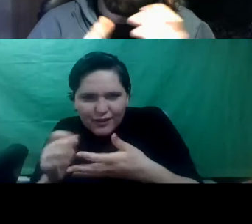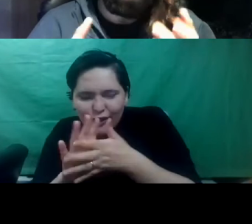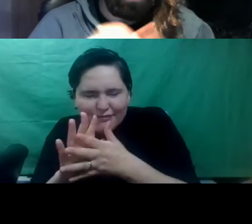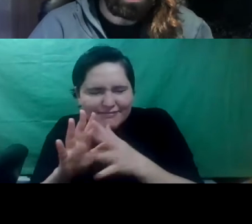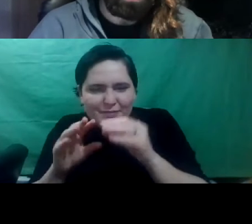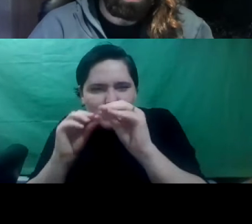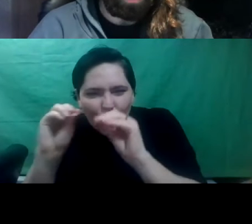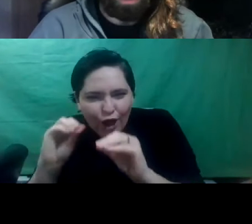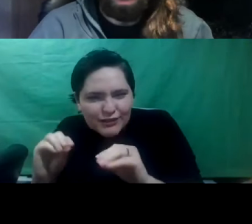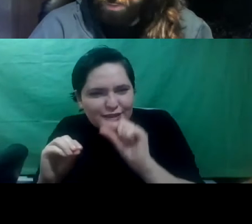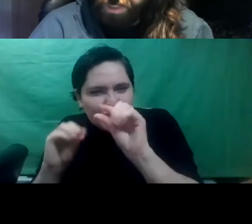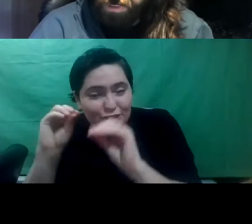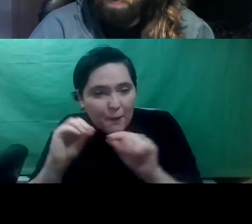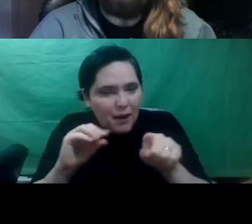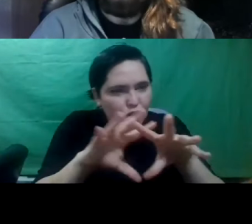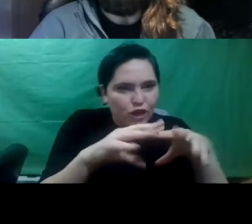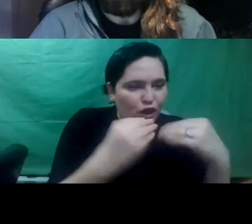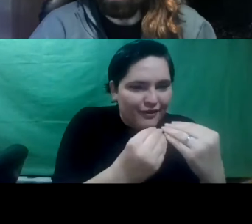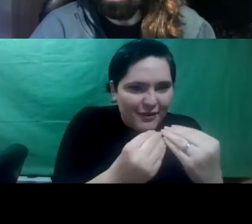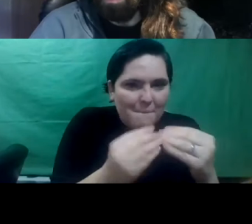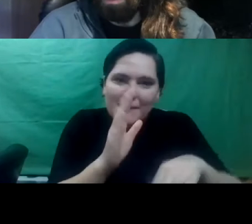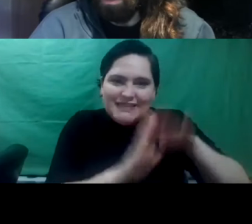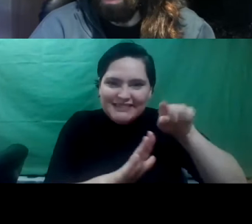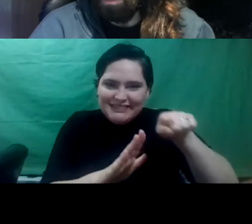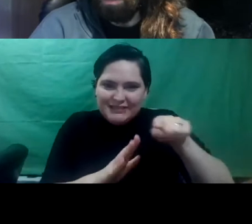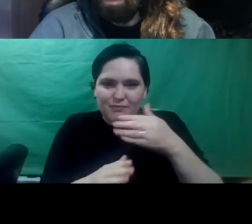utilizamos herramientas de la matemática que son sistemas dinámicos, ecuaciones